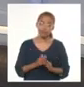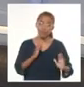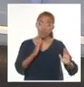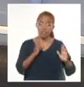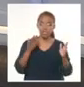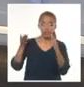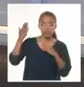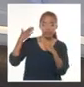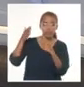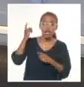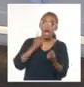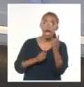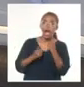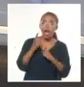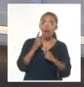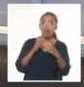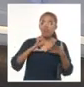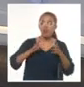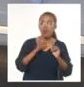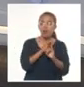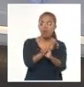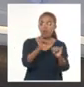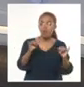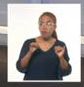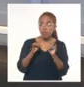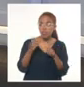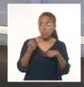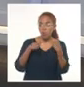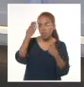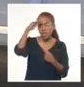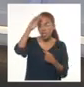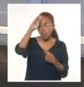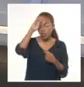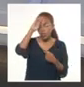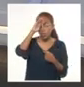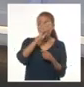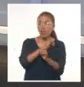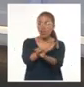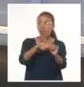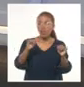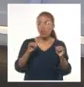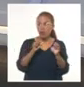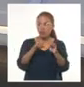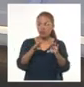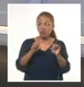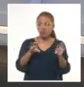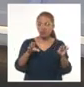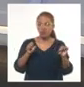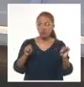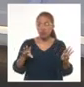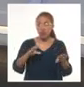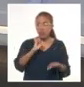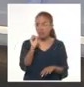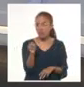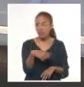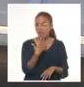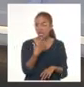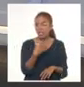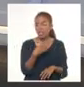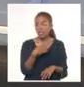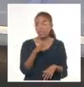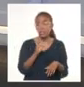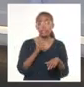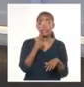medios de comunicación anticubanos hayan reflotado la mentira de los ataques sónicos, de los supuestos